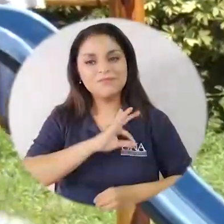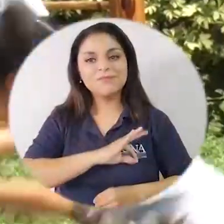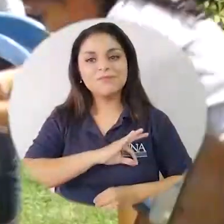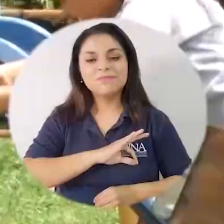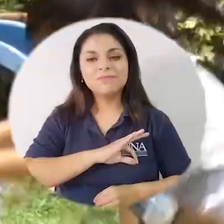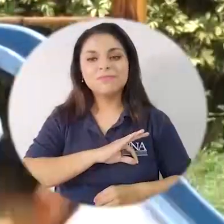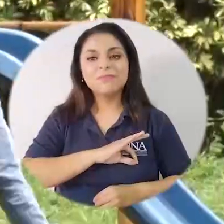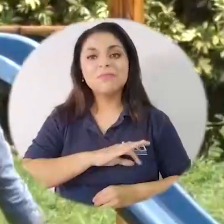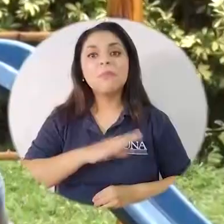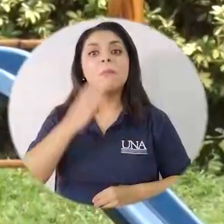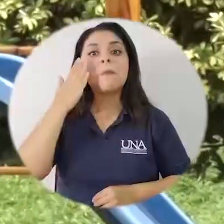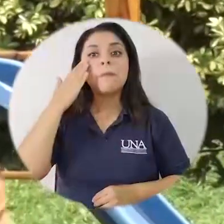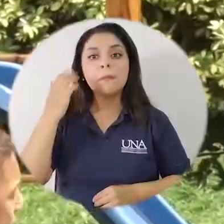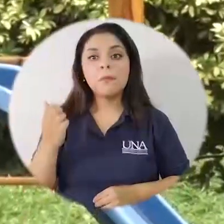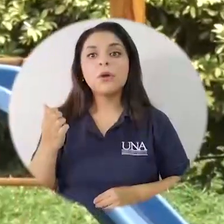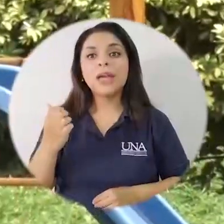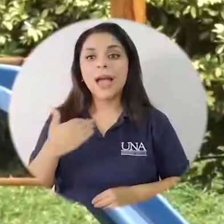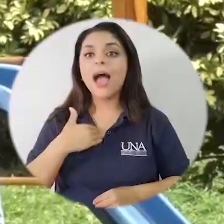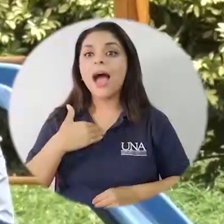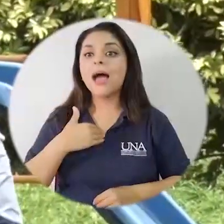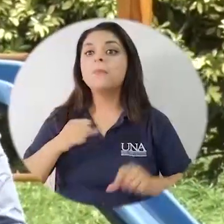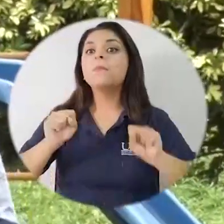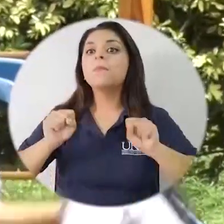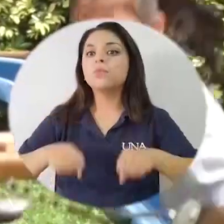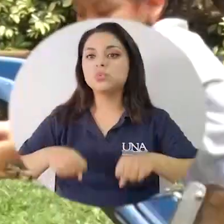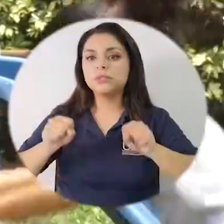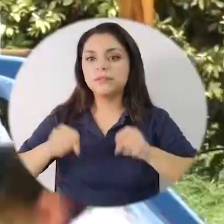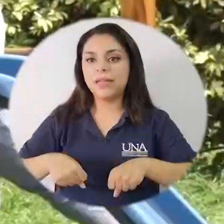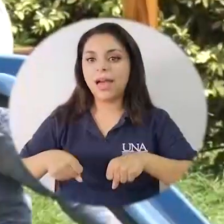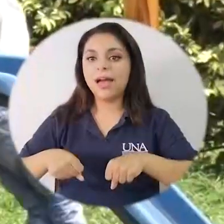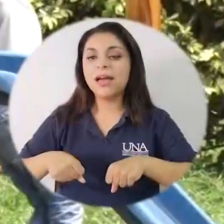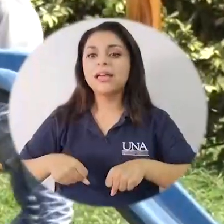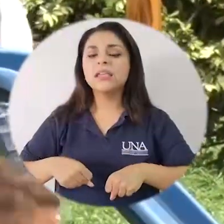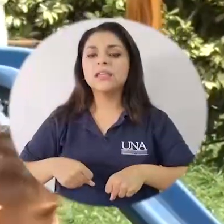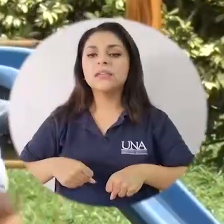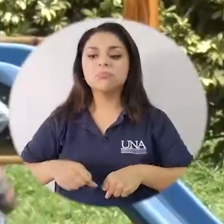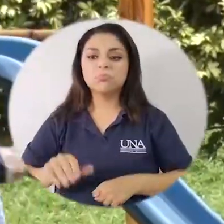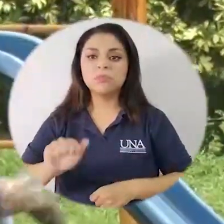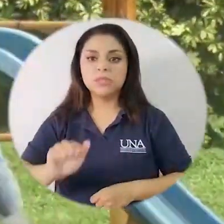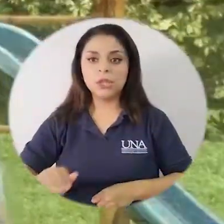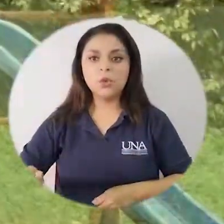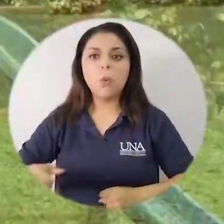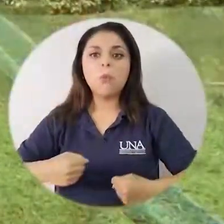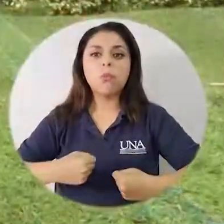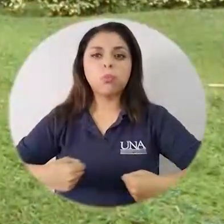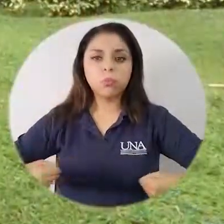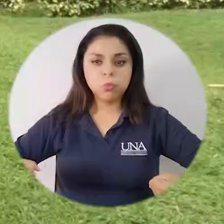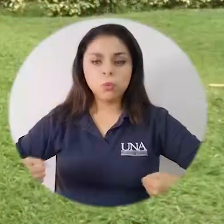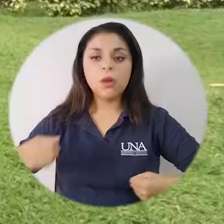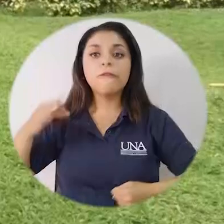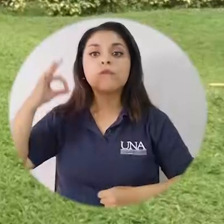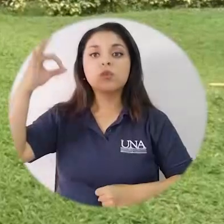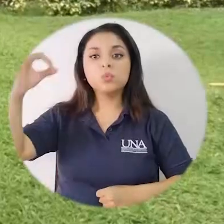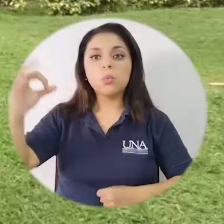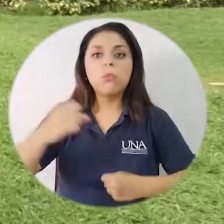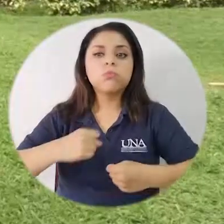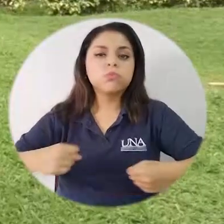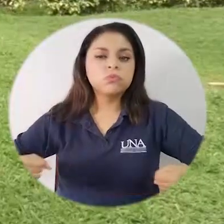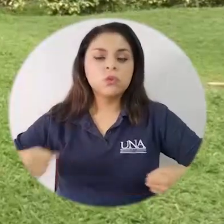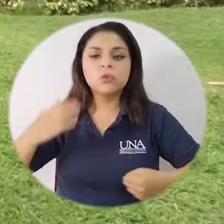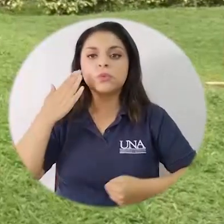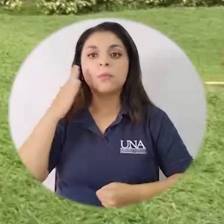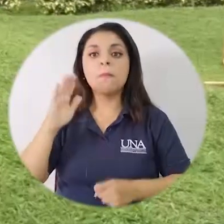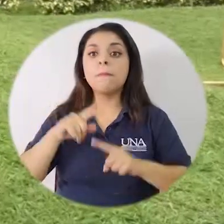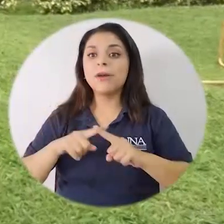que un niño obeso sea un joven y un adulto obeso. Eso nos dice la ciencia. Sin embargo, si nosotros actuamos a tiempo,